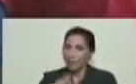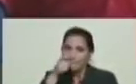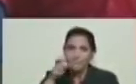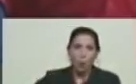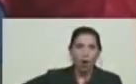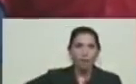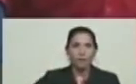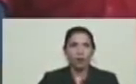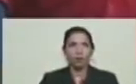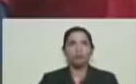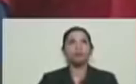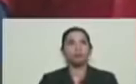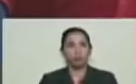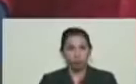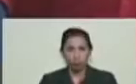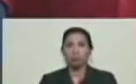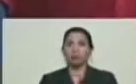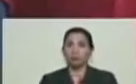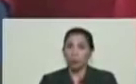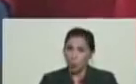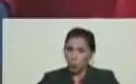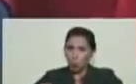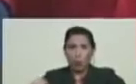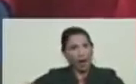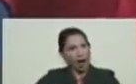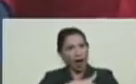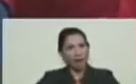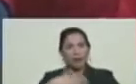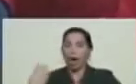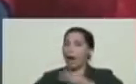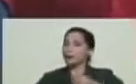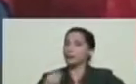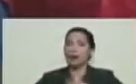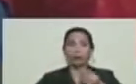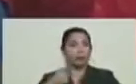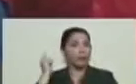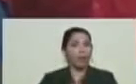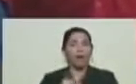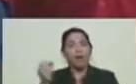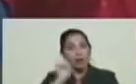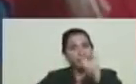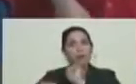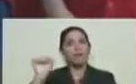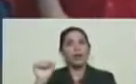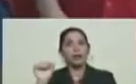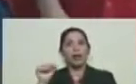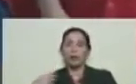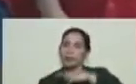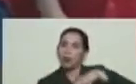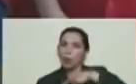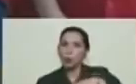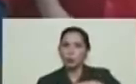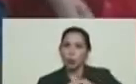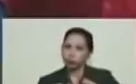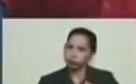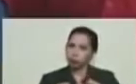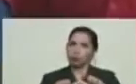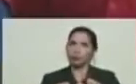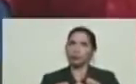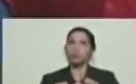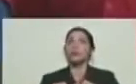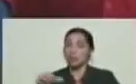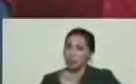dispuesto a tomar las calles y hacer lo que haya que hacer para mantener la revolución bolivariana y para defender a nuestro